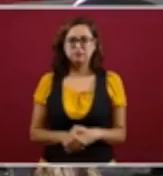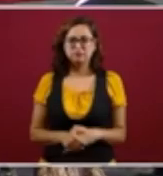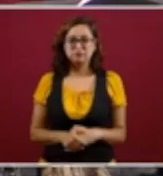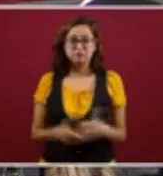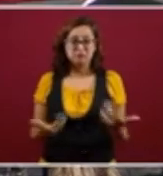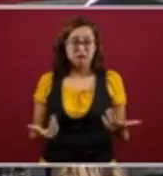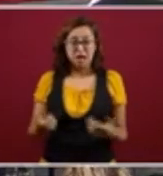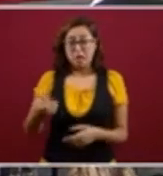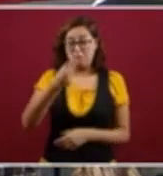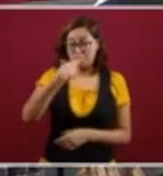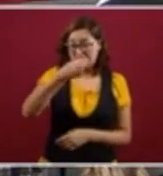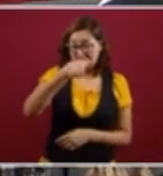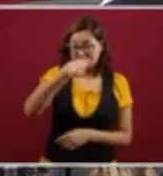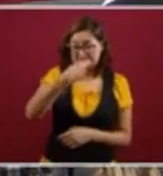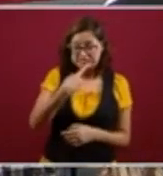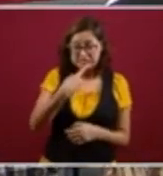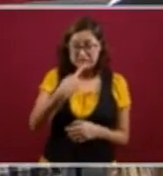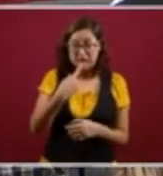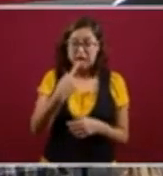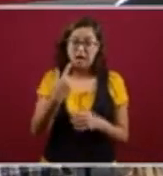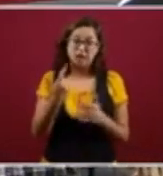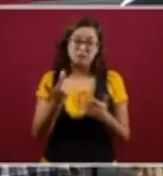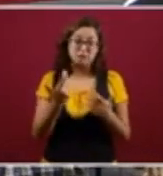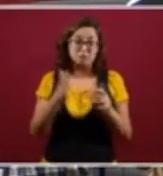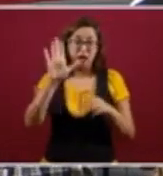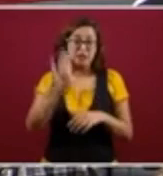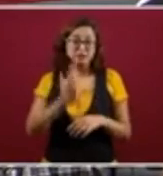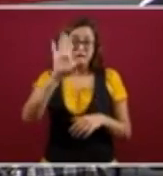de primera, de segunda y de tercera?